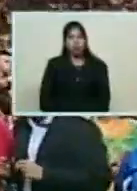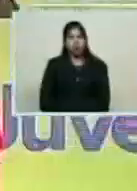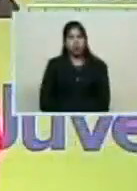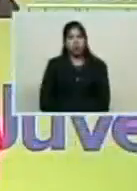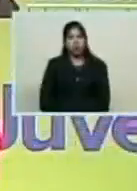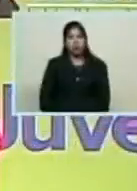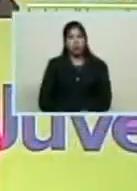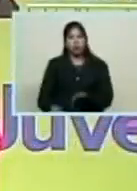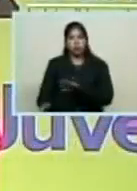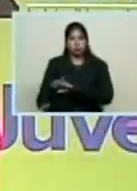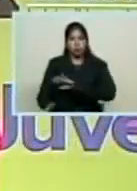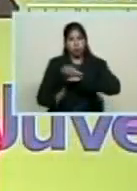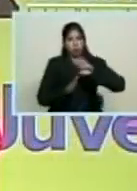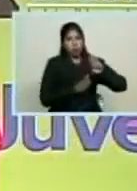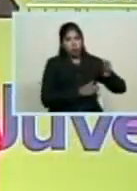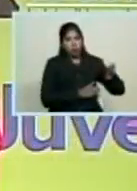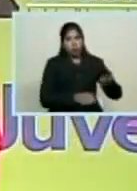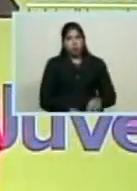Igualmente,